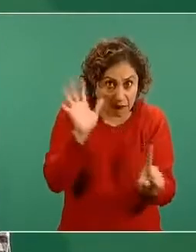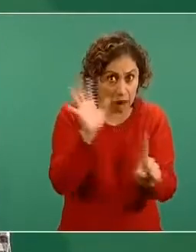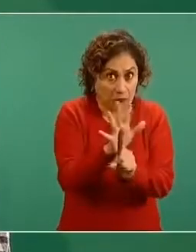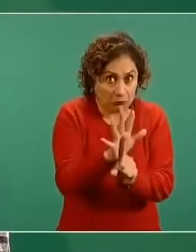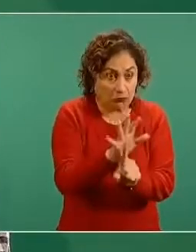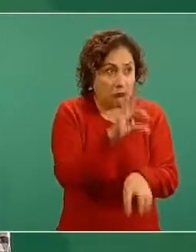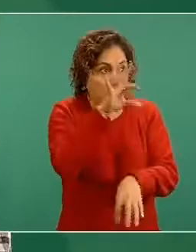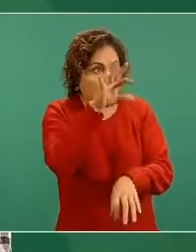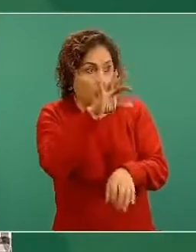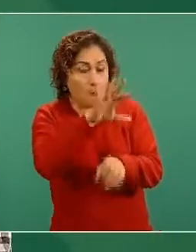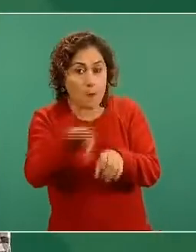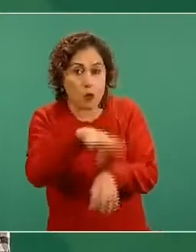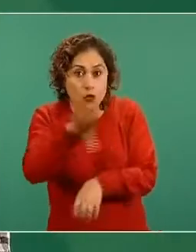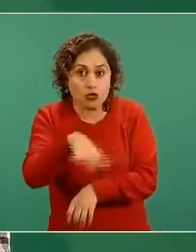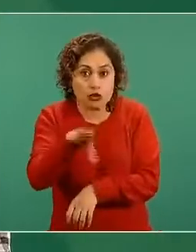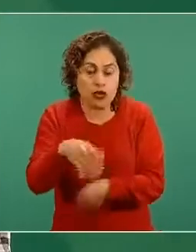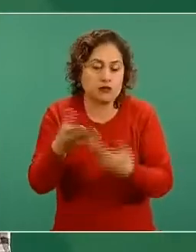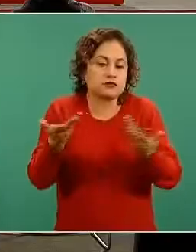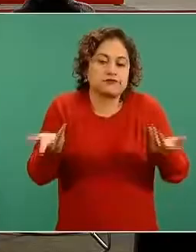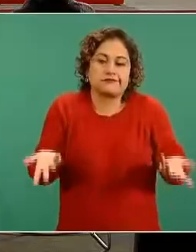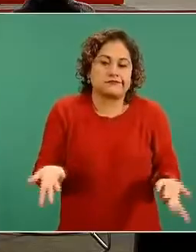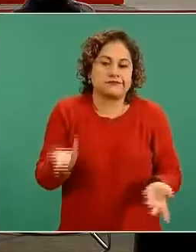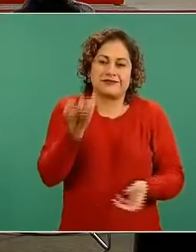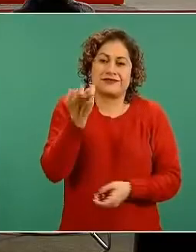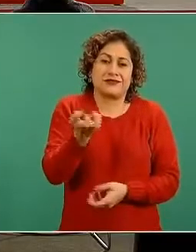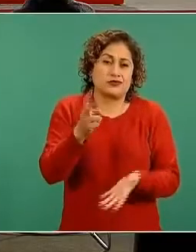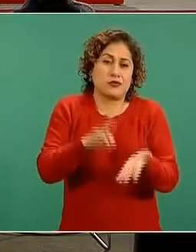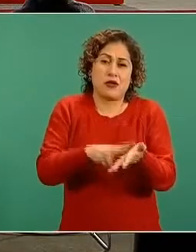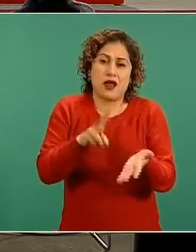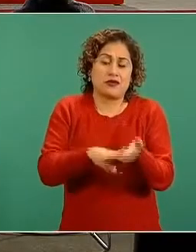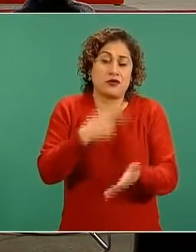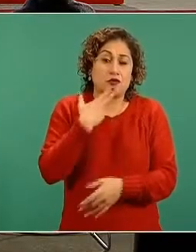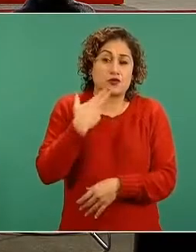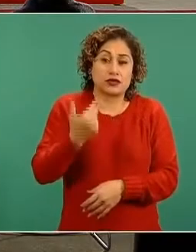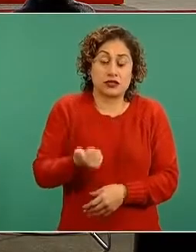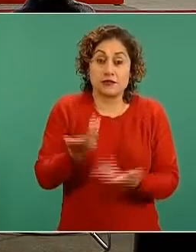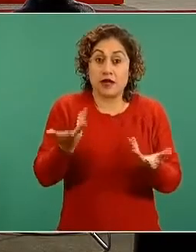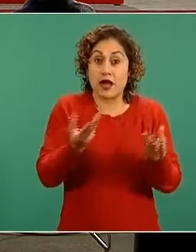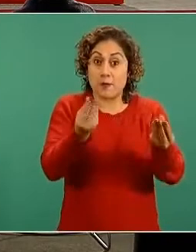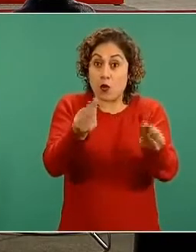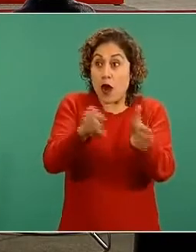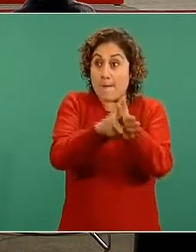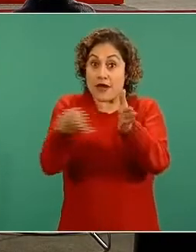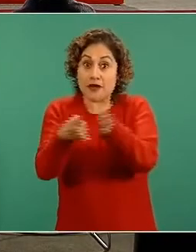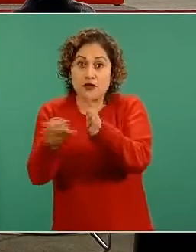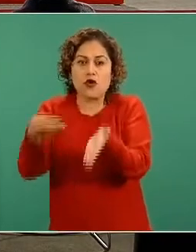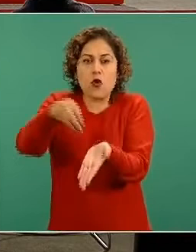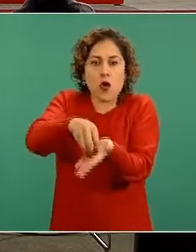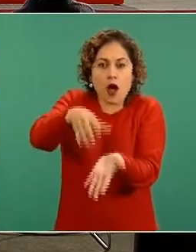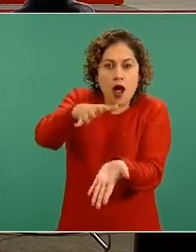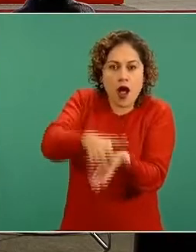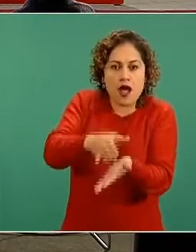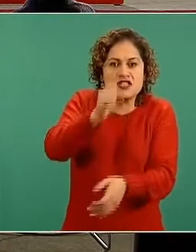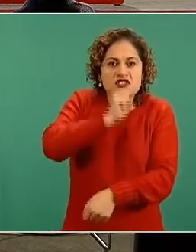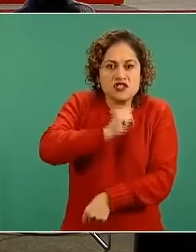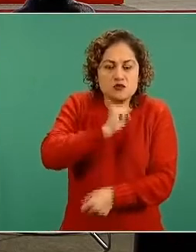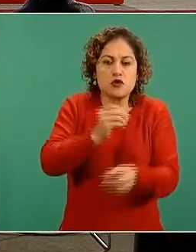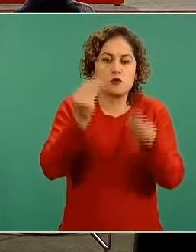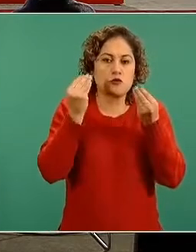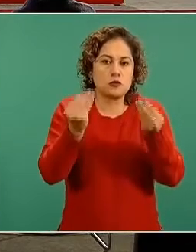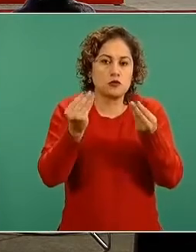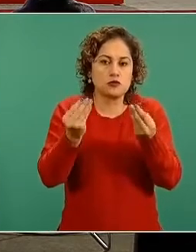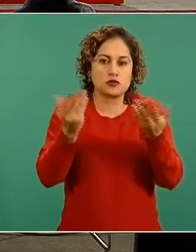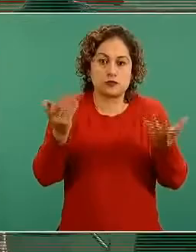muchos chismes en algunos de los periódicos. Entonces ayúdenos, si quieren ayudar, pues se los agradecemos, pero